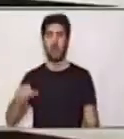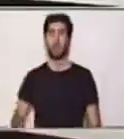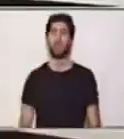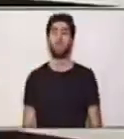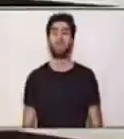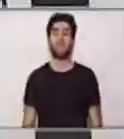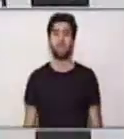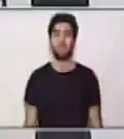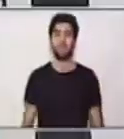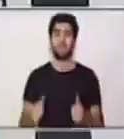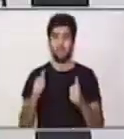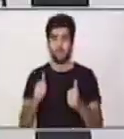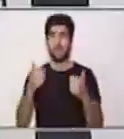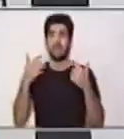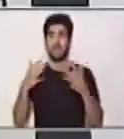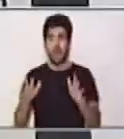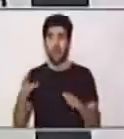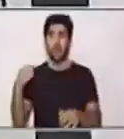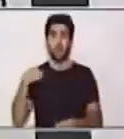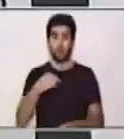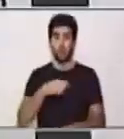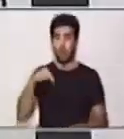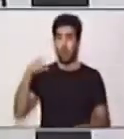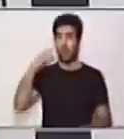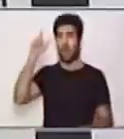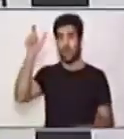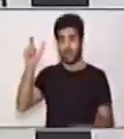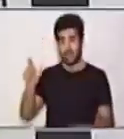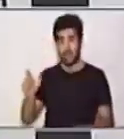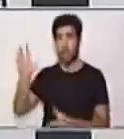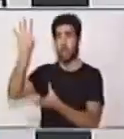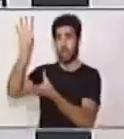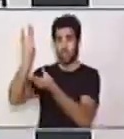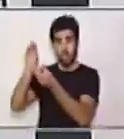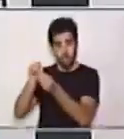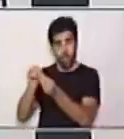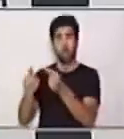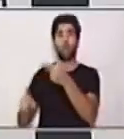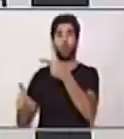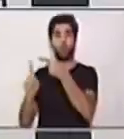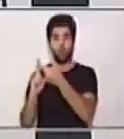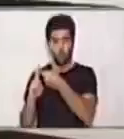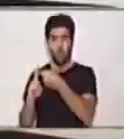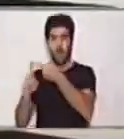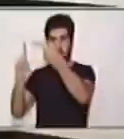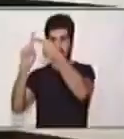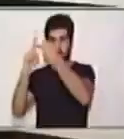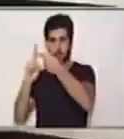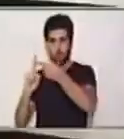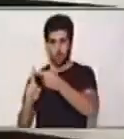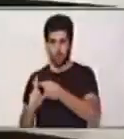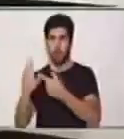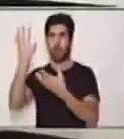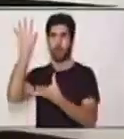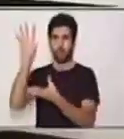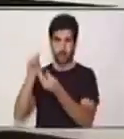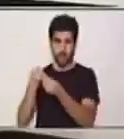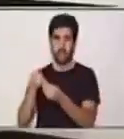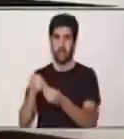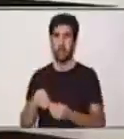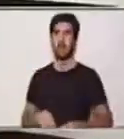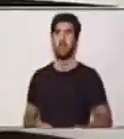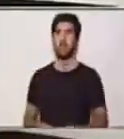311.5. Ahora tenemos que sumar todo esto. Tenemos que sumar todos los valores que están en la columna.